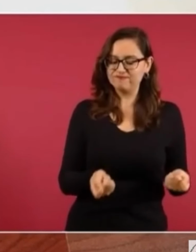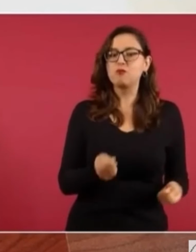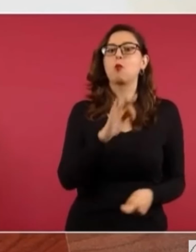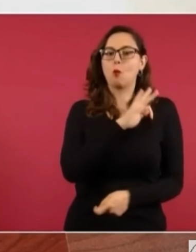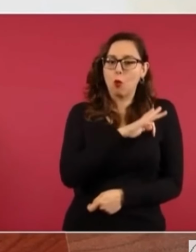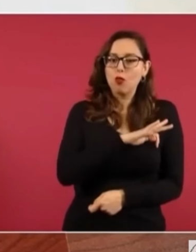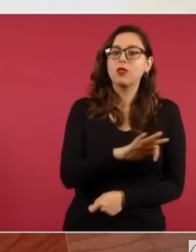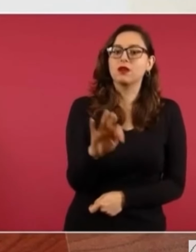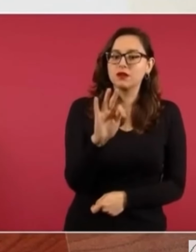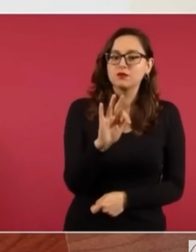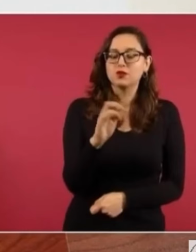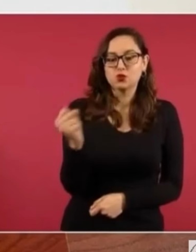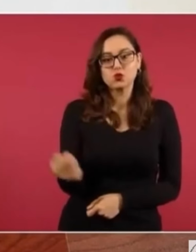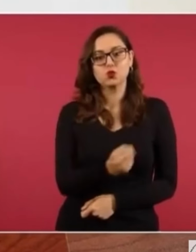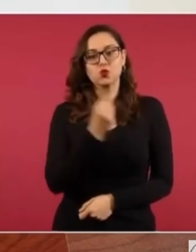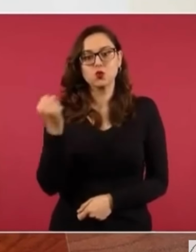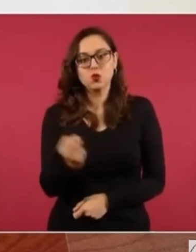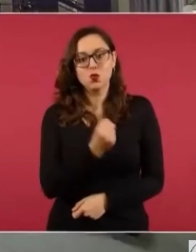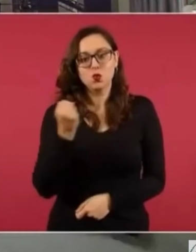también